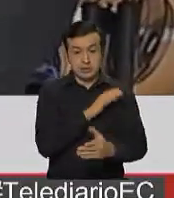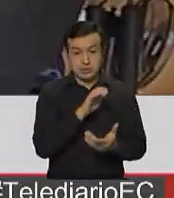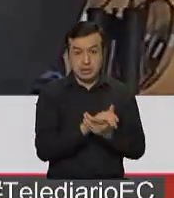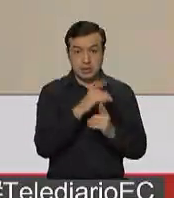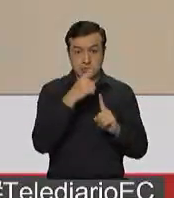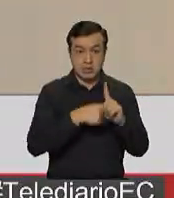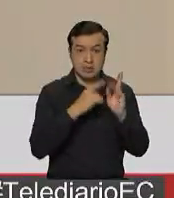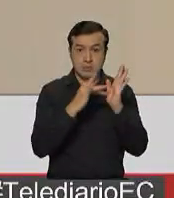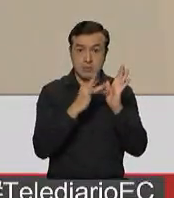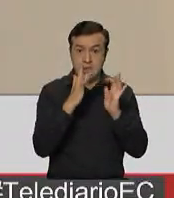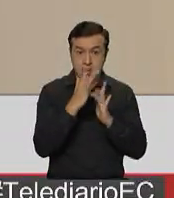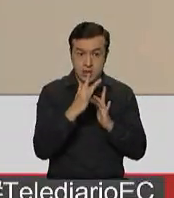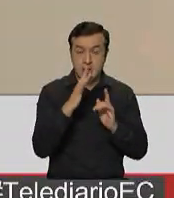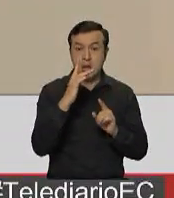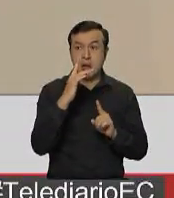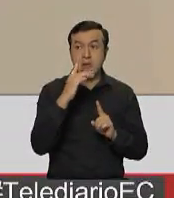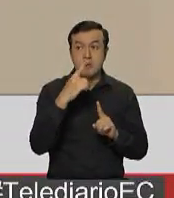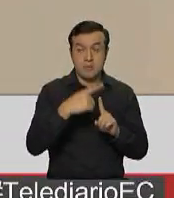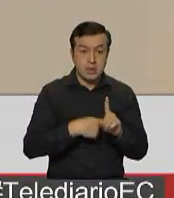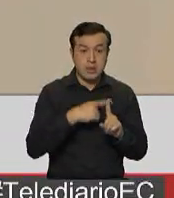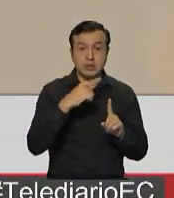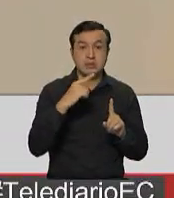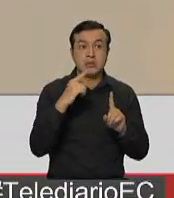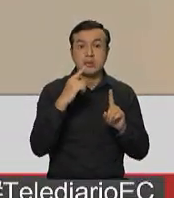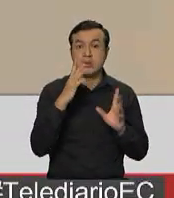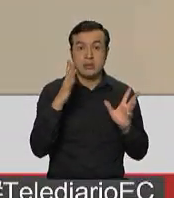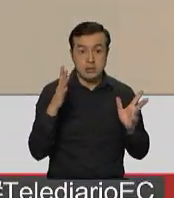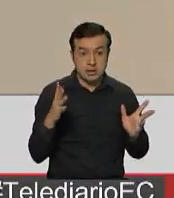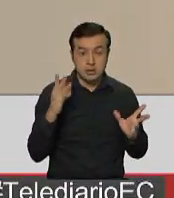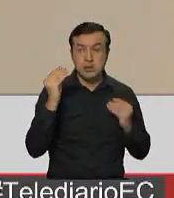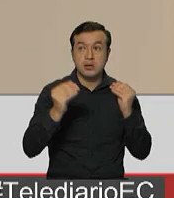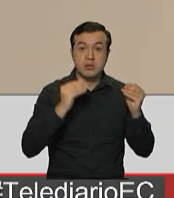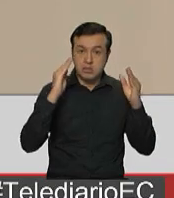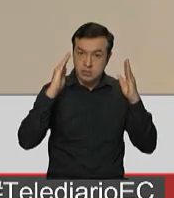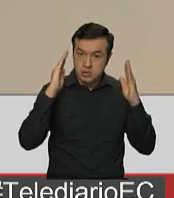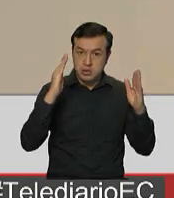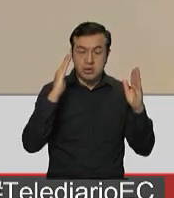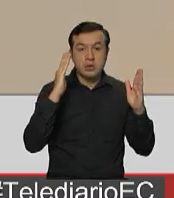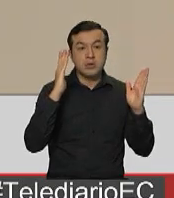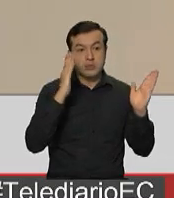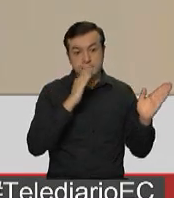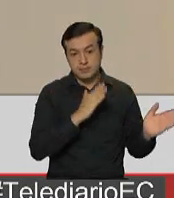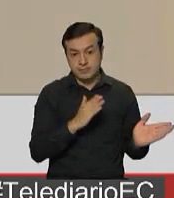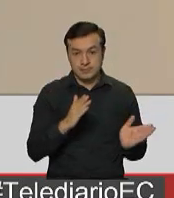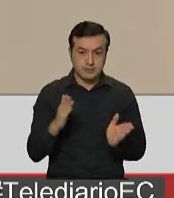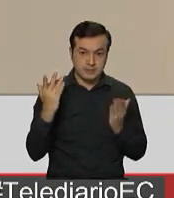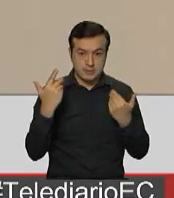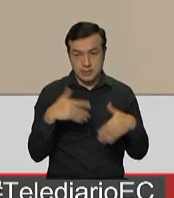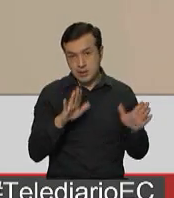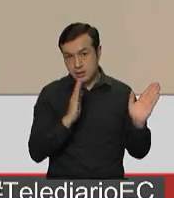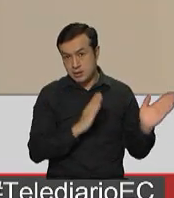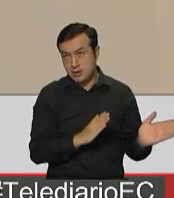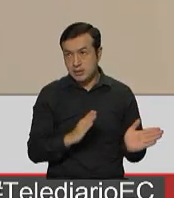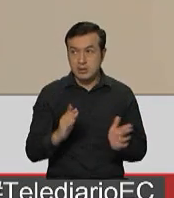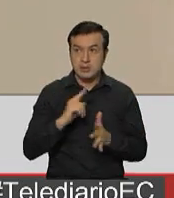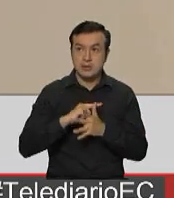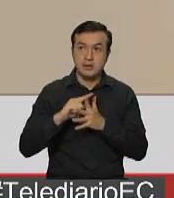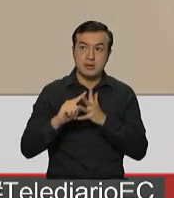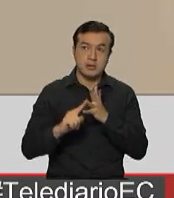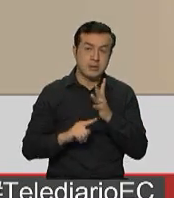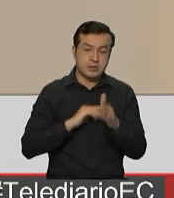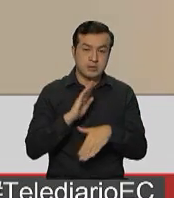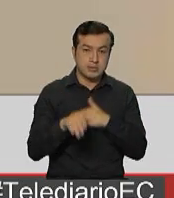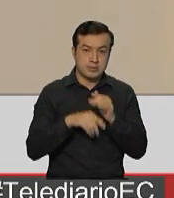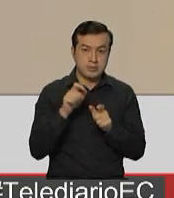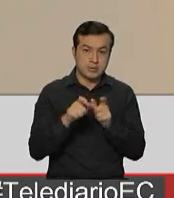y abril. Estamos ya en semáforo amarillo atendiendo y llamando, tomando contacto con cada una de las parejas para